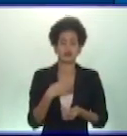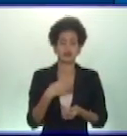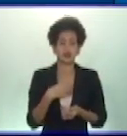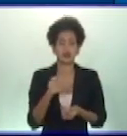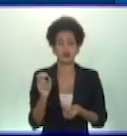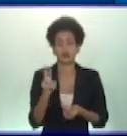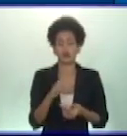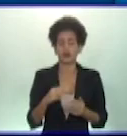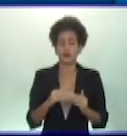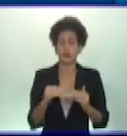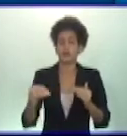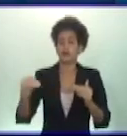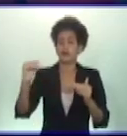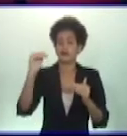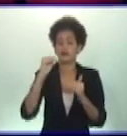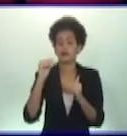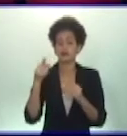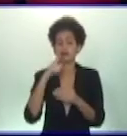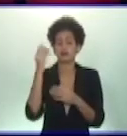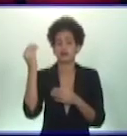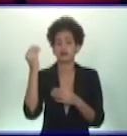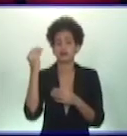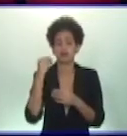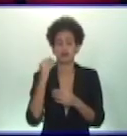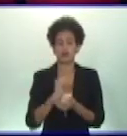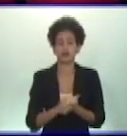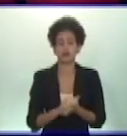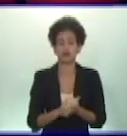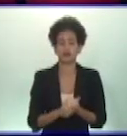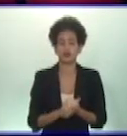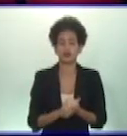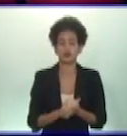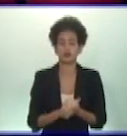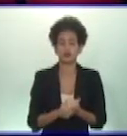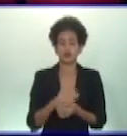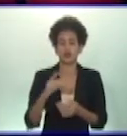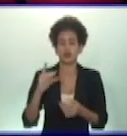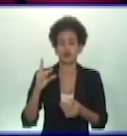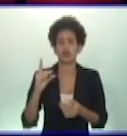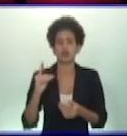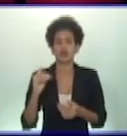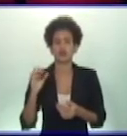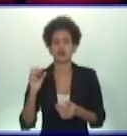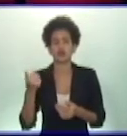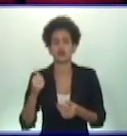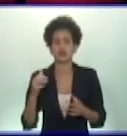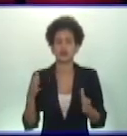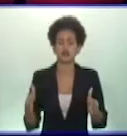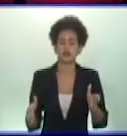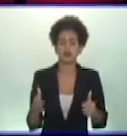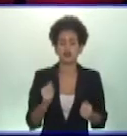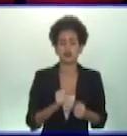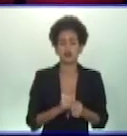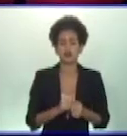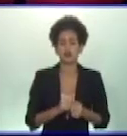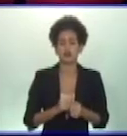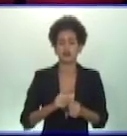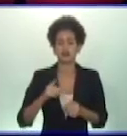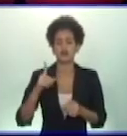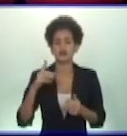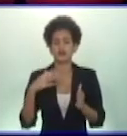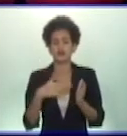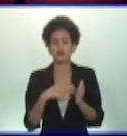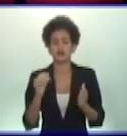y ustedes la conocen, como es el lustro, como es la década, que equivale a 10 años, como es el milenio, que son